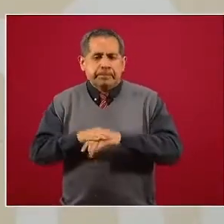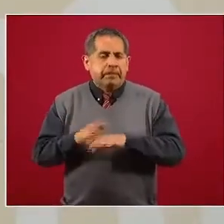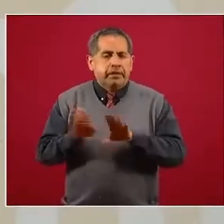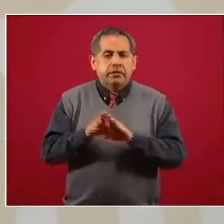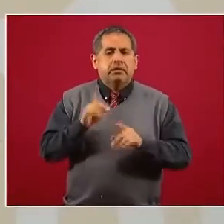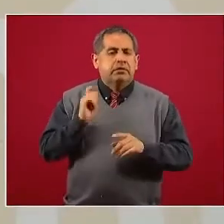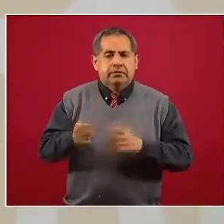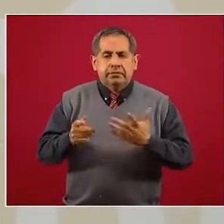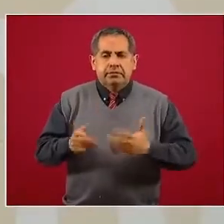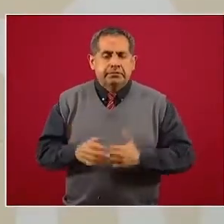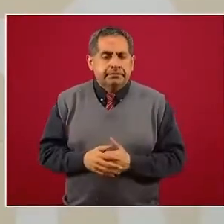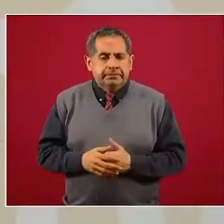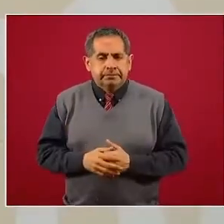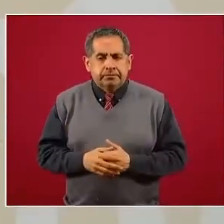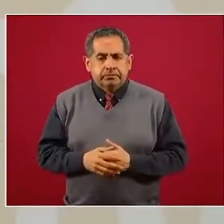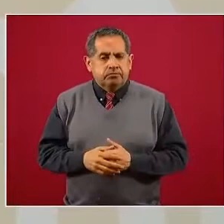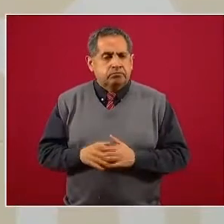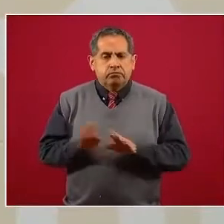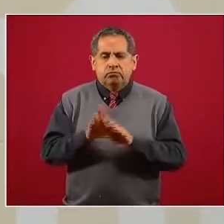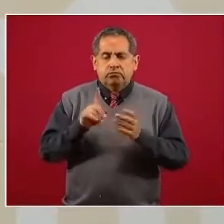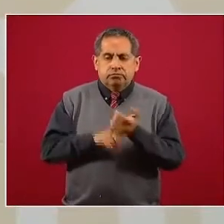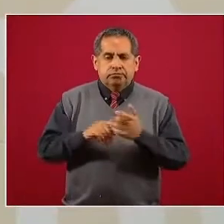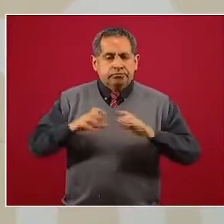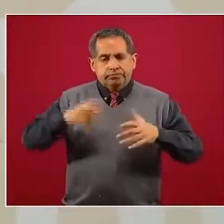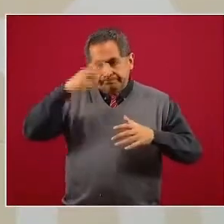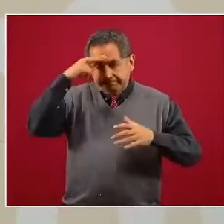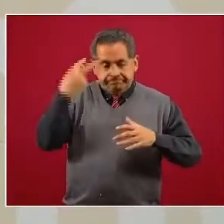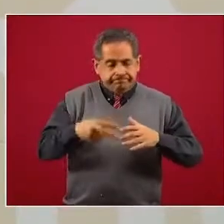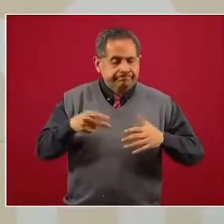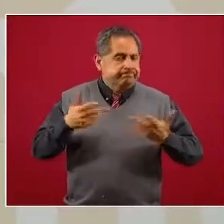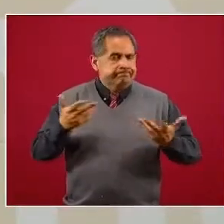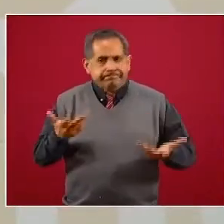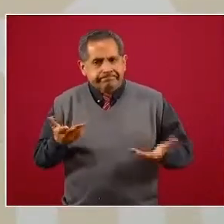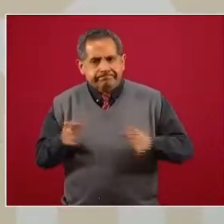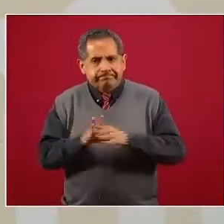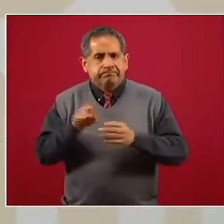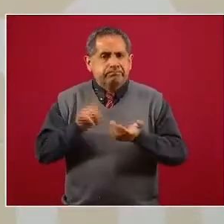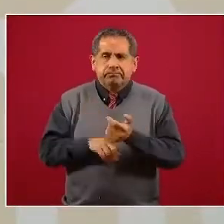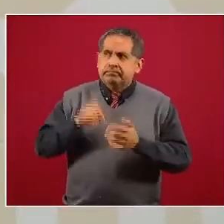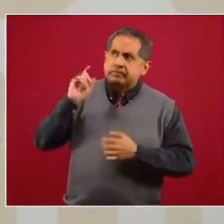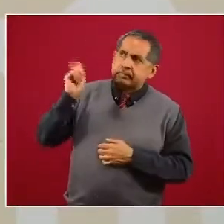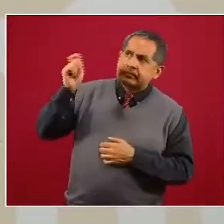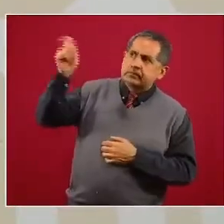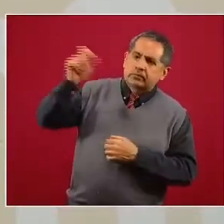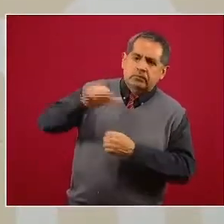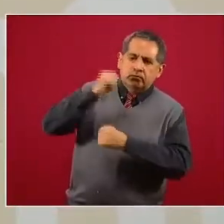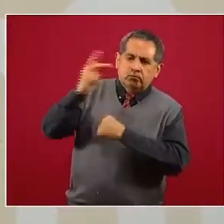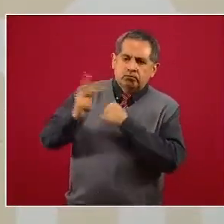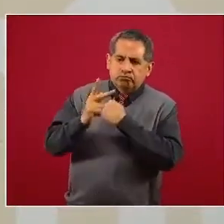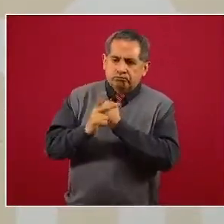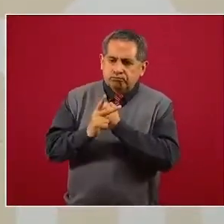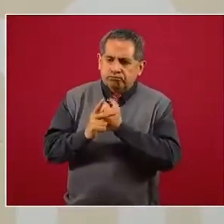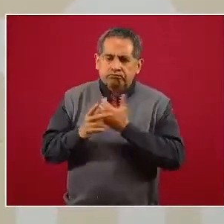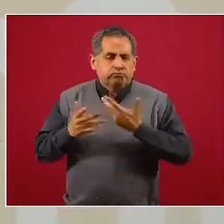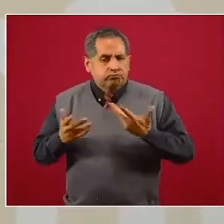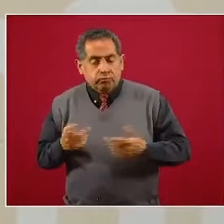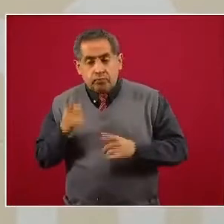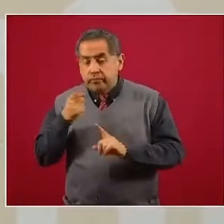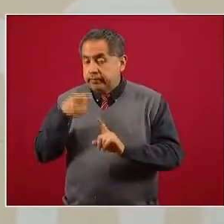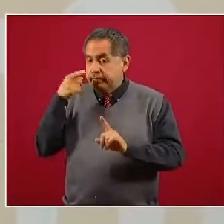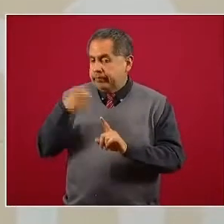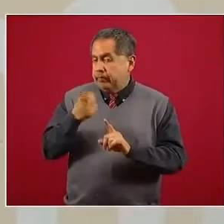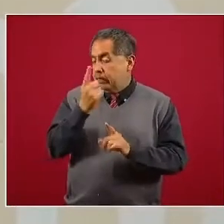es cómo está la situación en México, cómo está en otros países. Y en particular nos